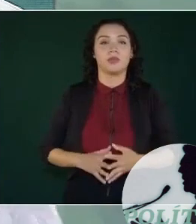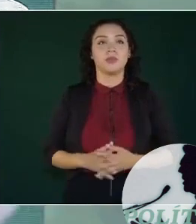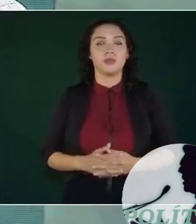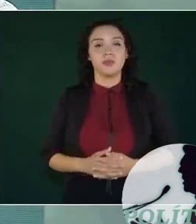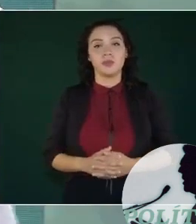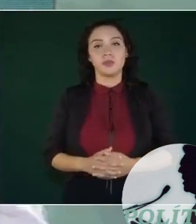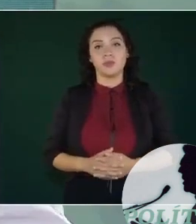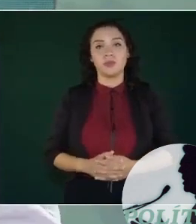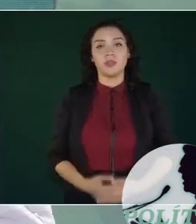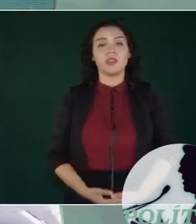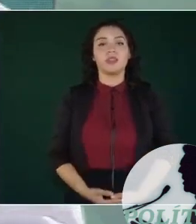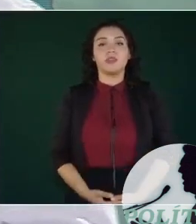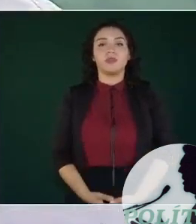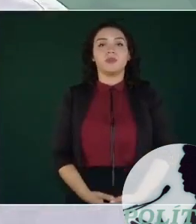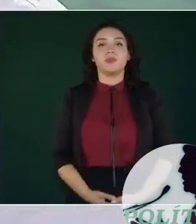Si